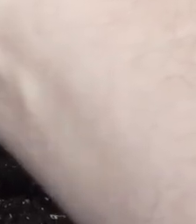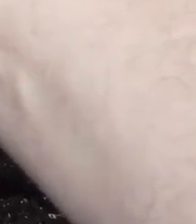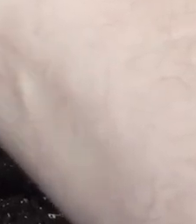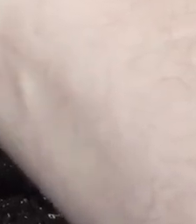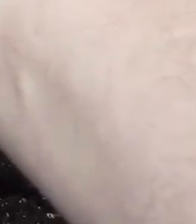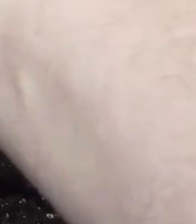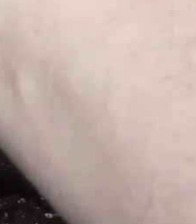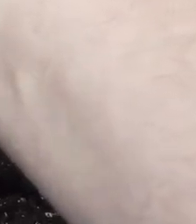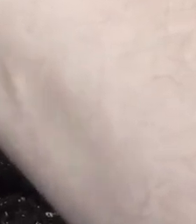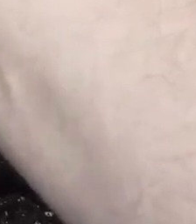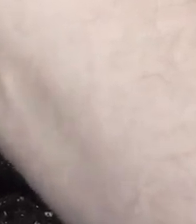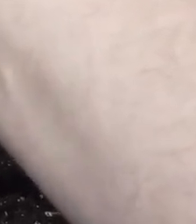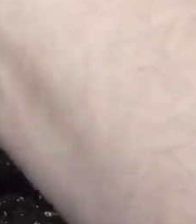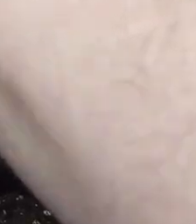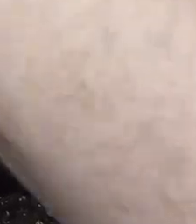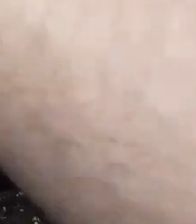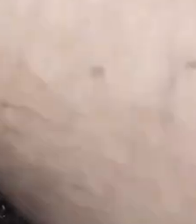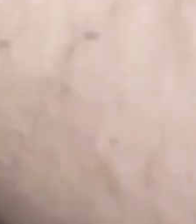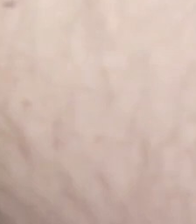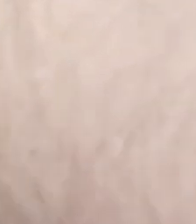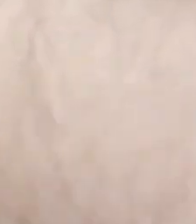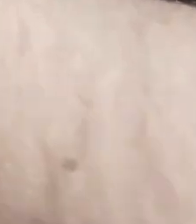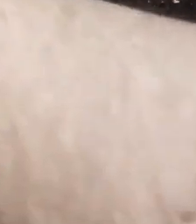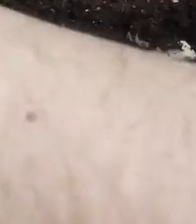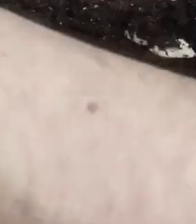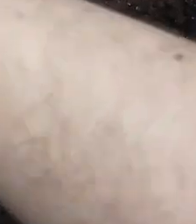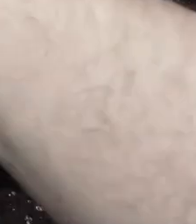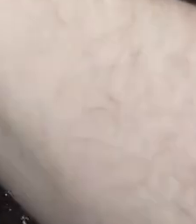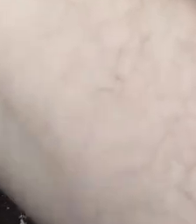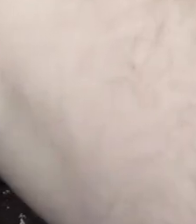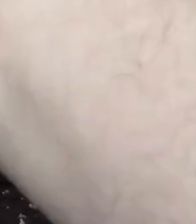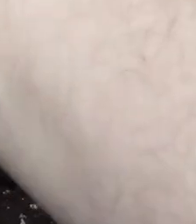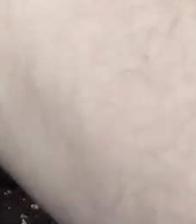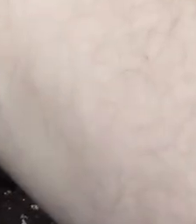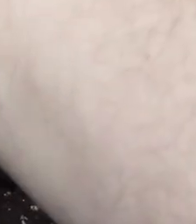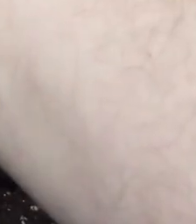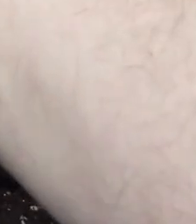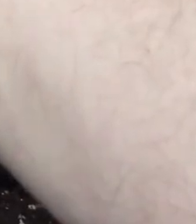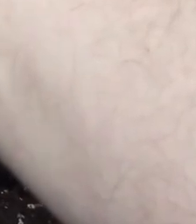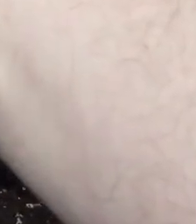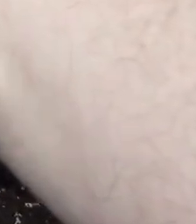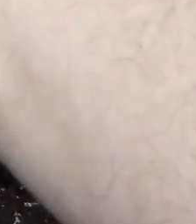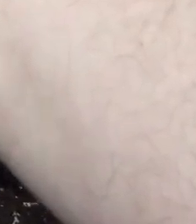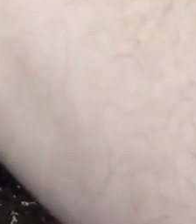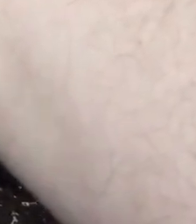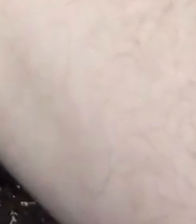Y también, hablando de estilo de vida sostenible, le explicaremos cómo funciona el